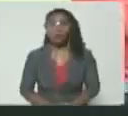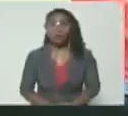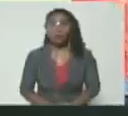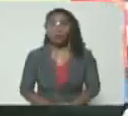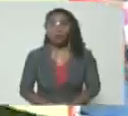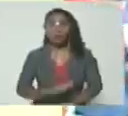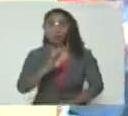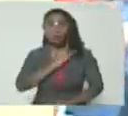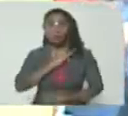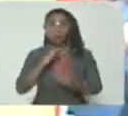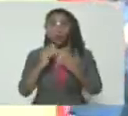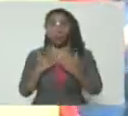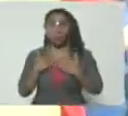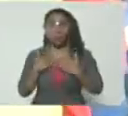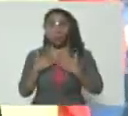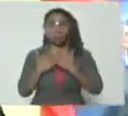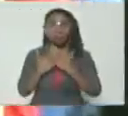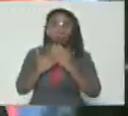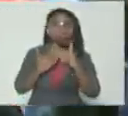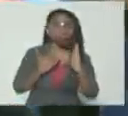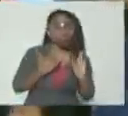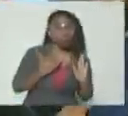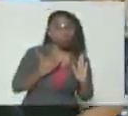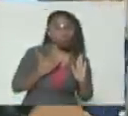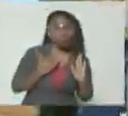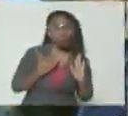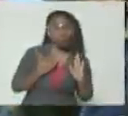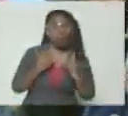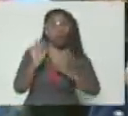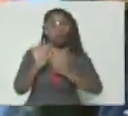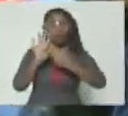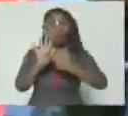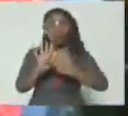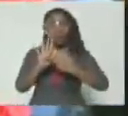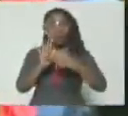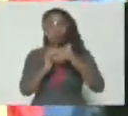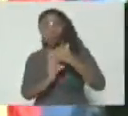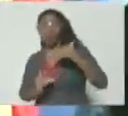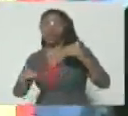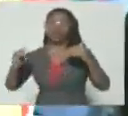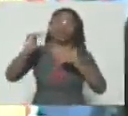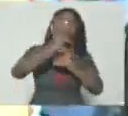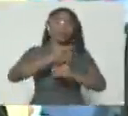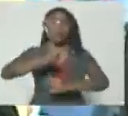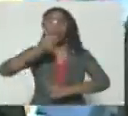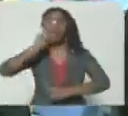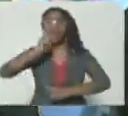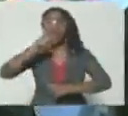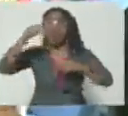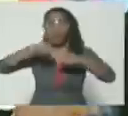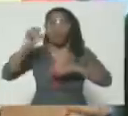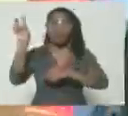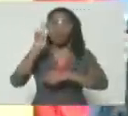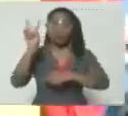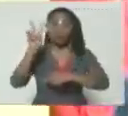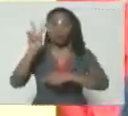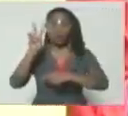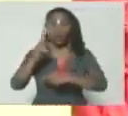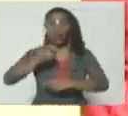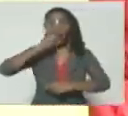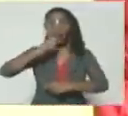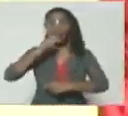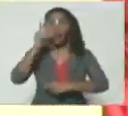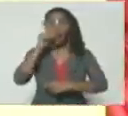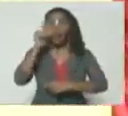Tengo aquí al lado a el representante más grande de los cafetaleros de Venezuela, Café Botalón.